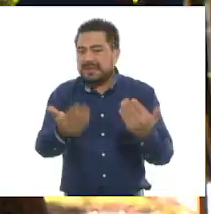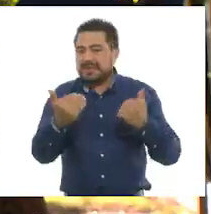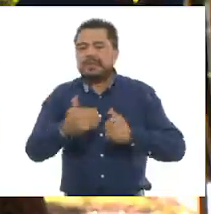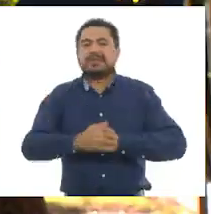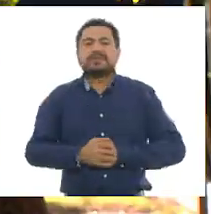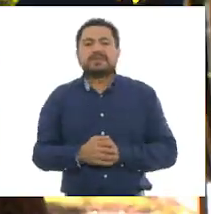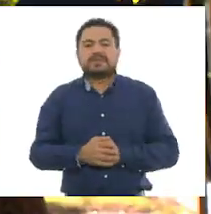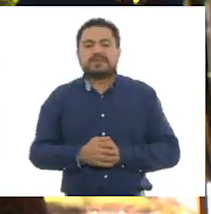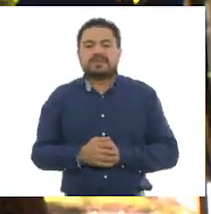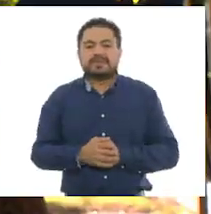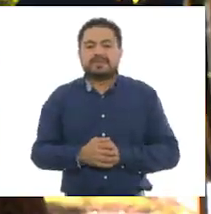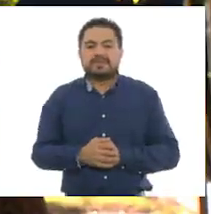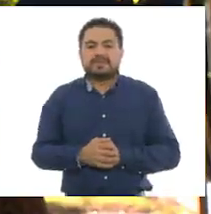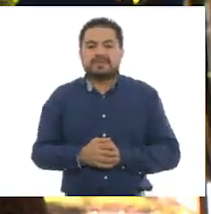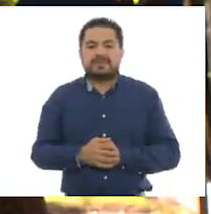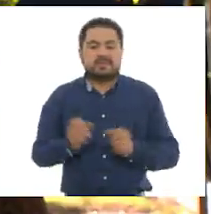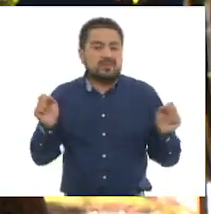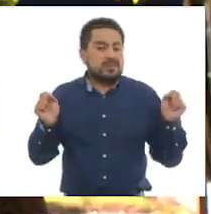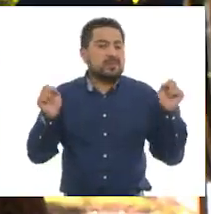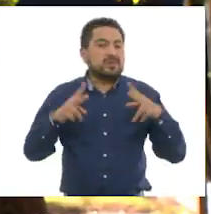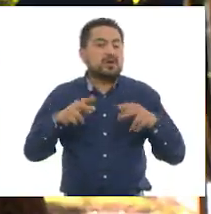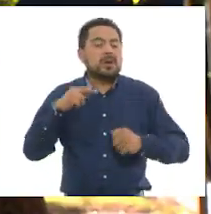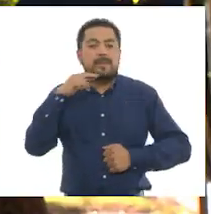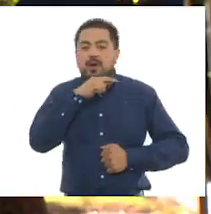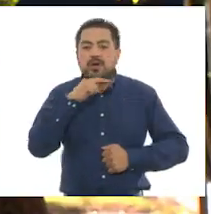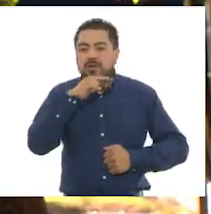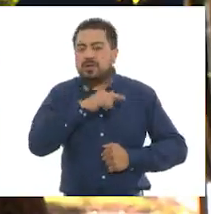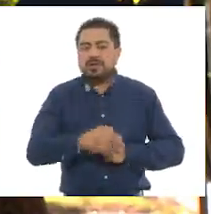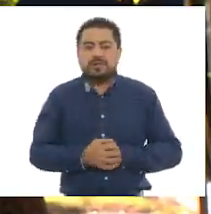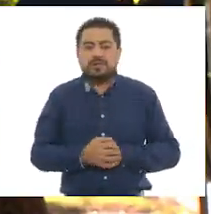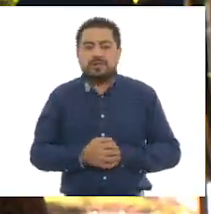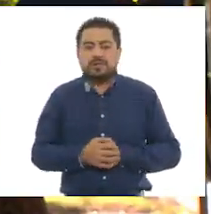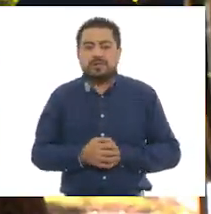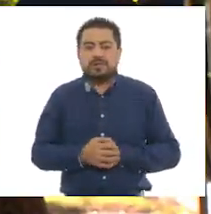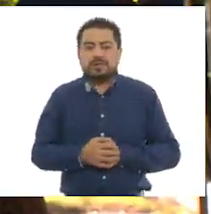¡Muy bien! ¡Nos vemos pronto!